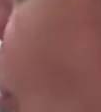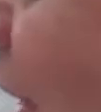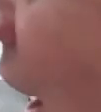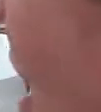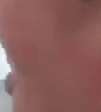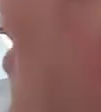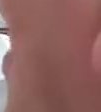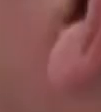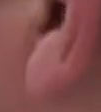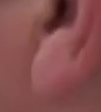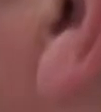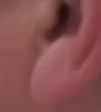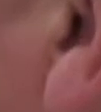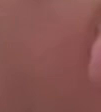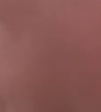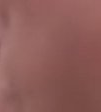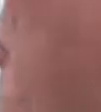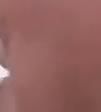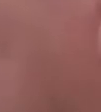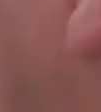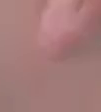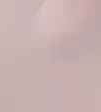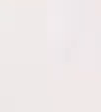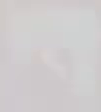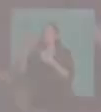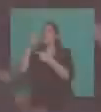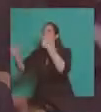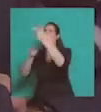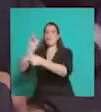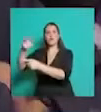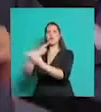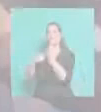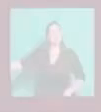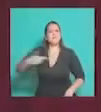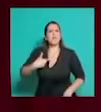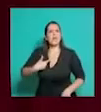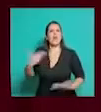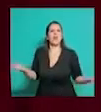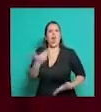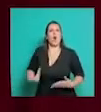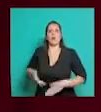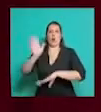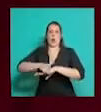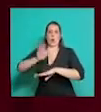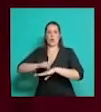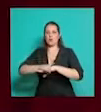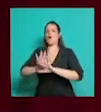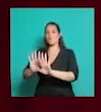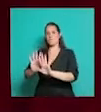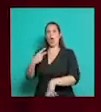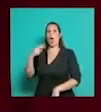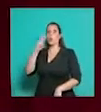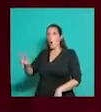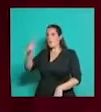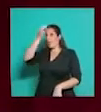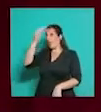nota mucho más larga. A mí me encanta poder charlar de esto, más allá de lo periodístico, digo, desde lo personal. Pero cuando se